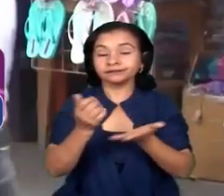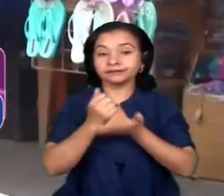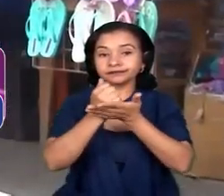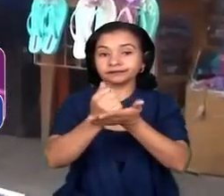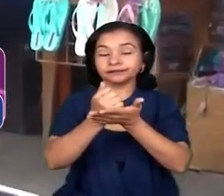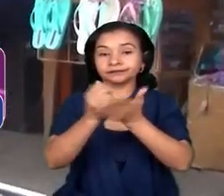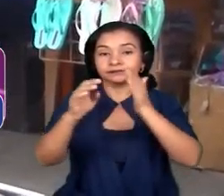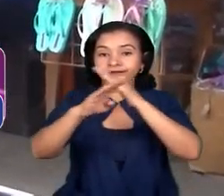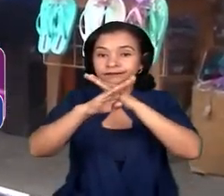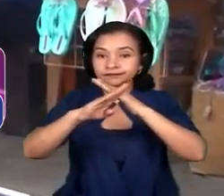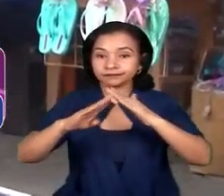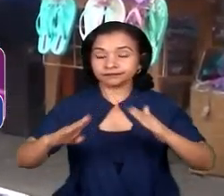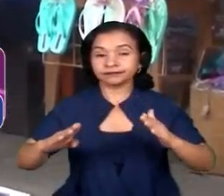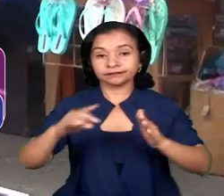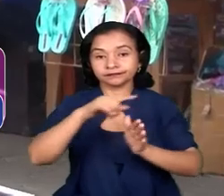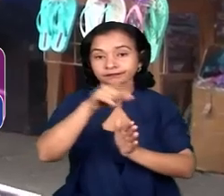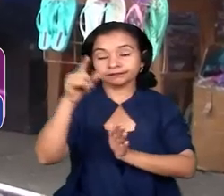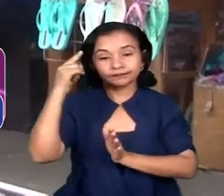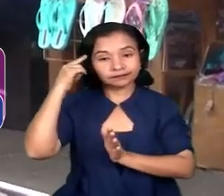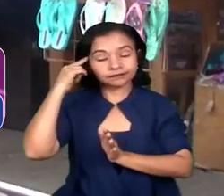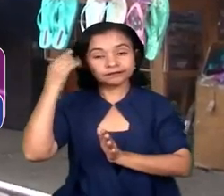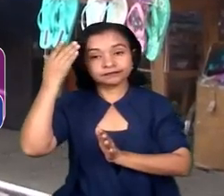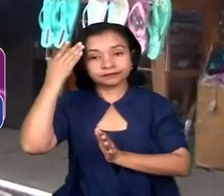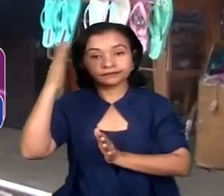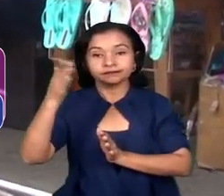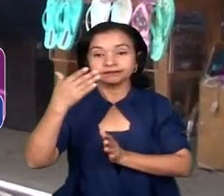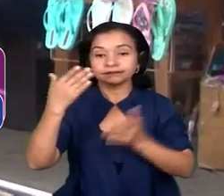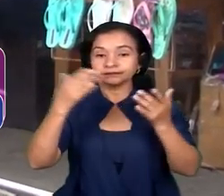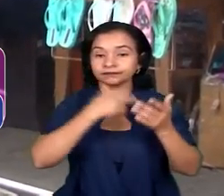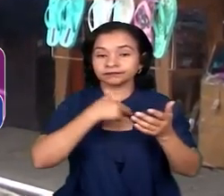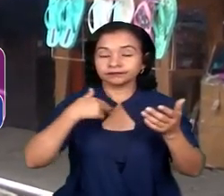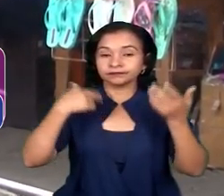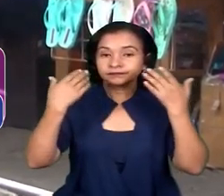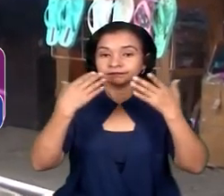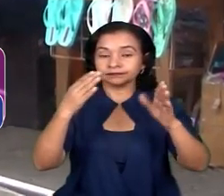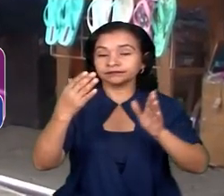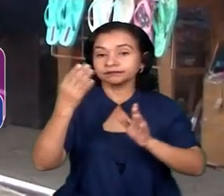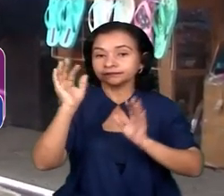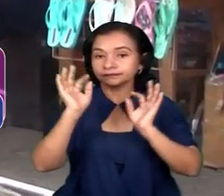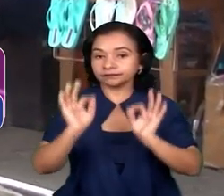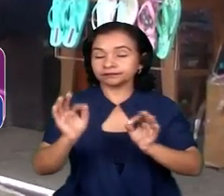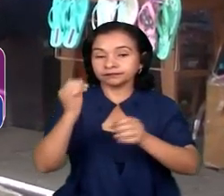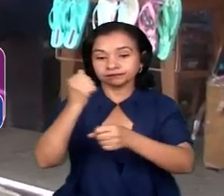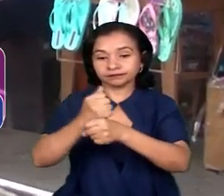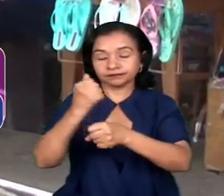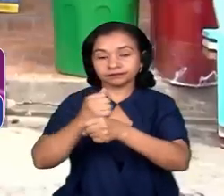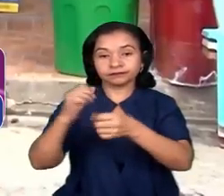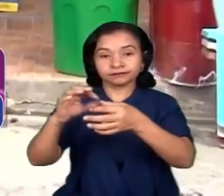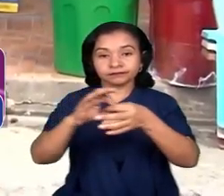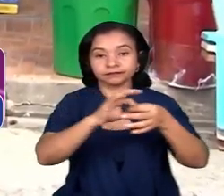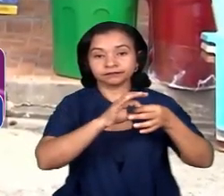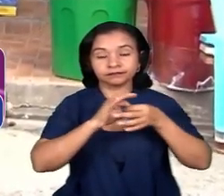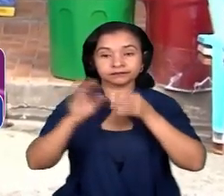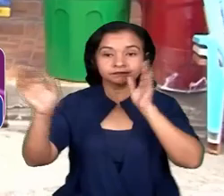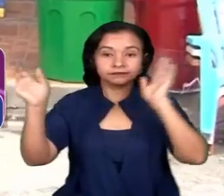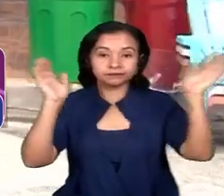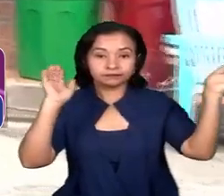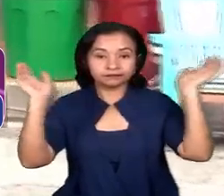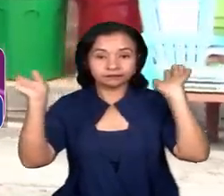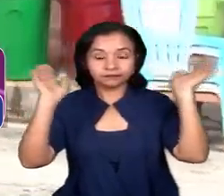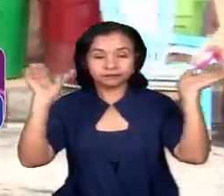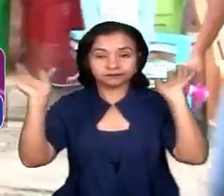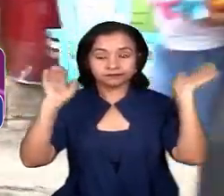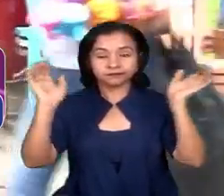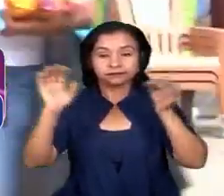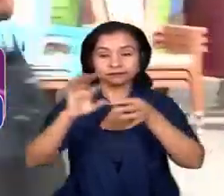beneplácitamente tranquilos, porque creen que estamos haciendo las cosas bien y que estamos unidos trabajando, porque el mercado oriental, te quiero decir una cosa,